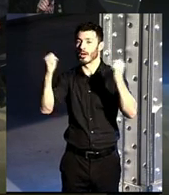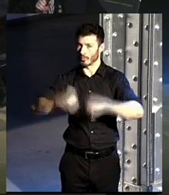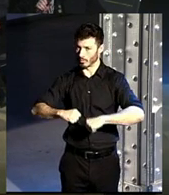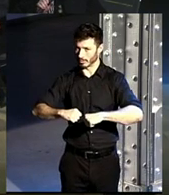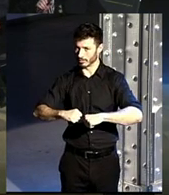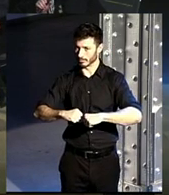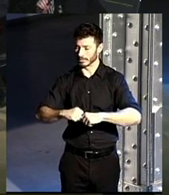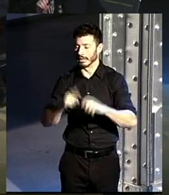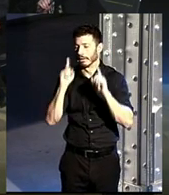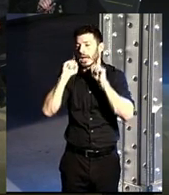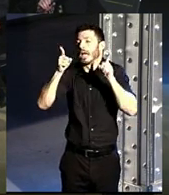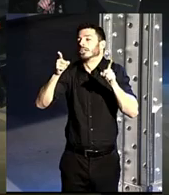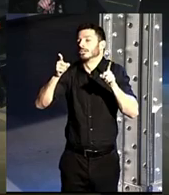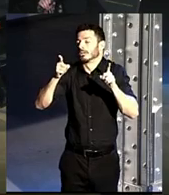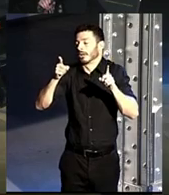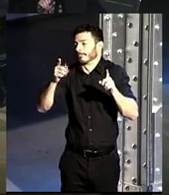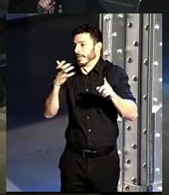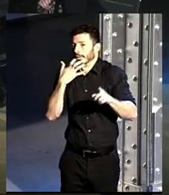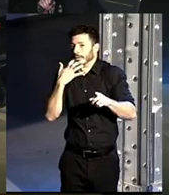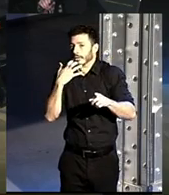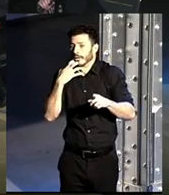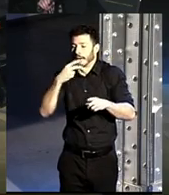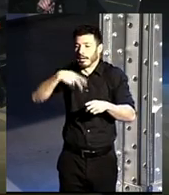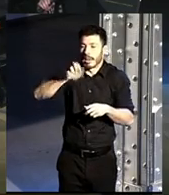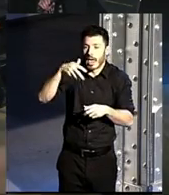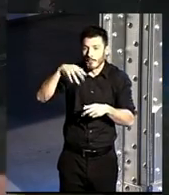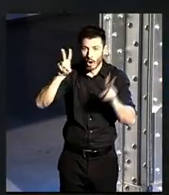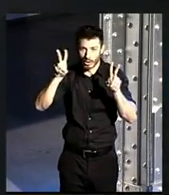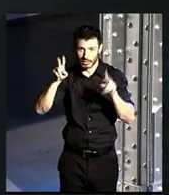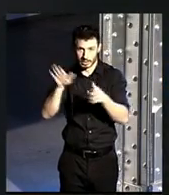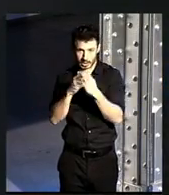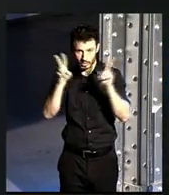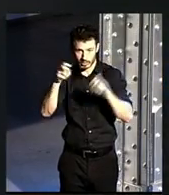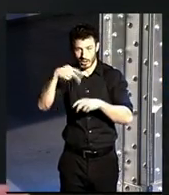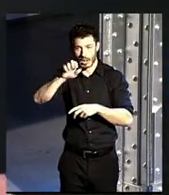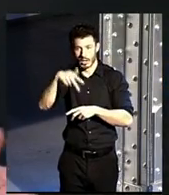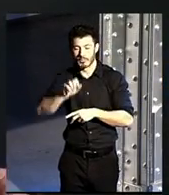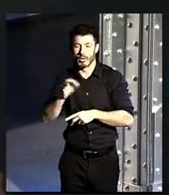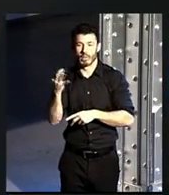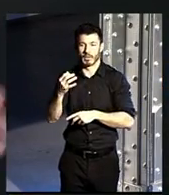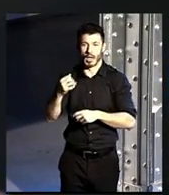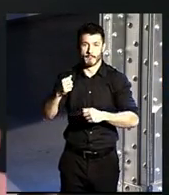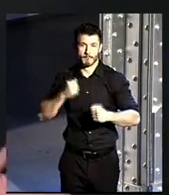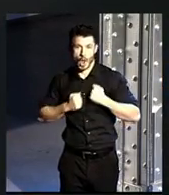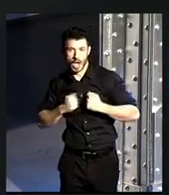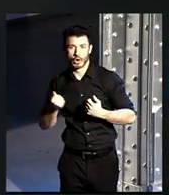unos casos donde él, por ejemplo, Nemo, que tenía que ser un polaco,